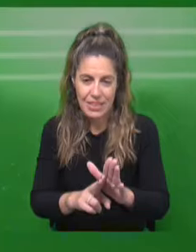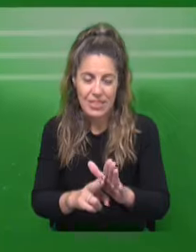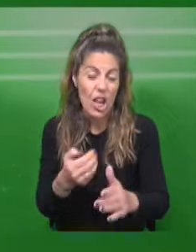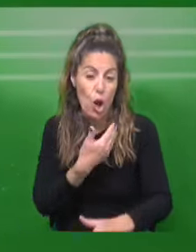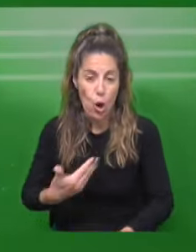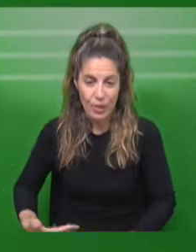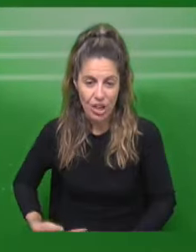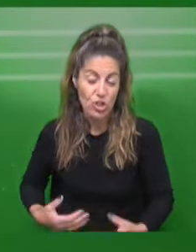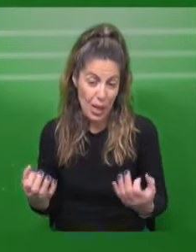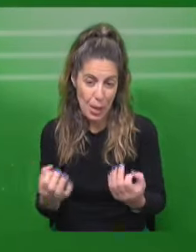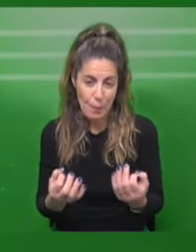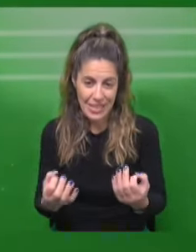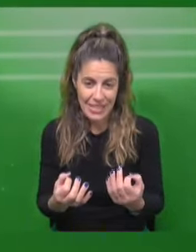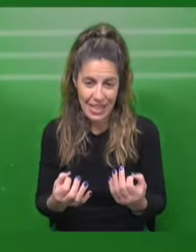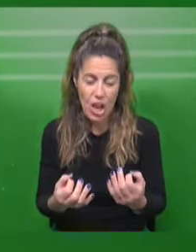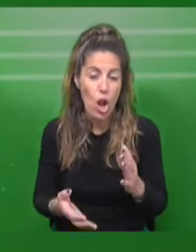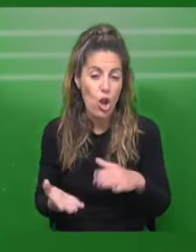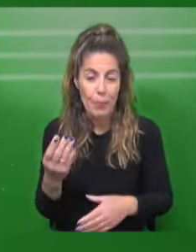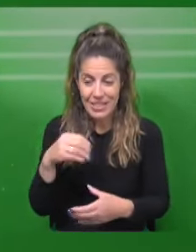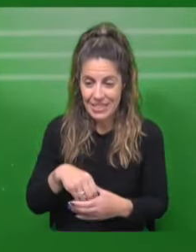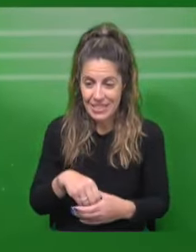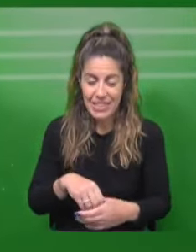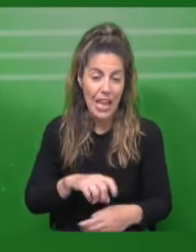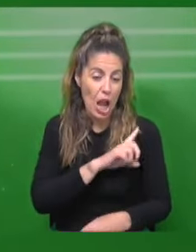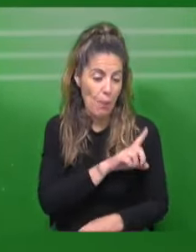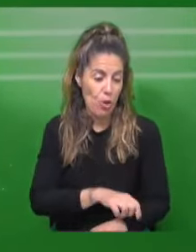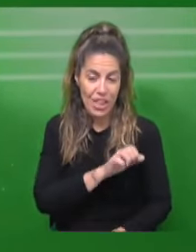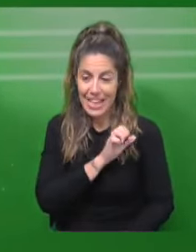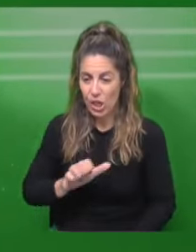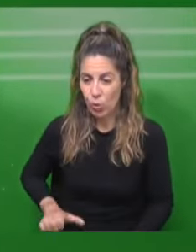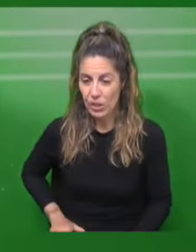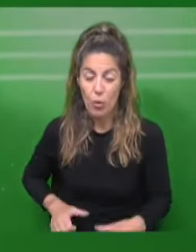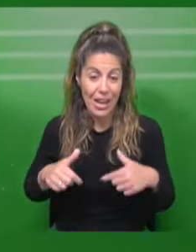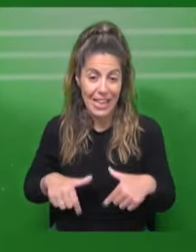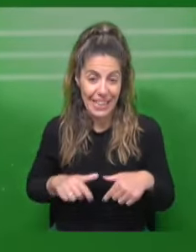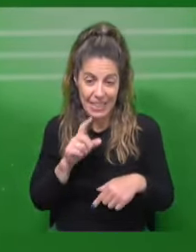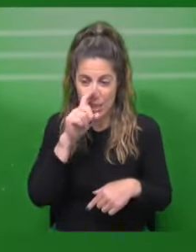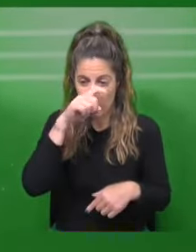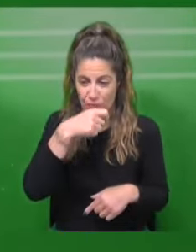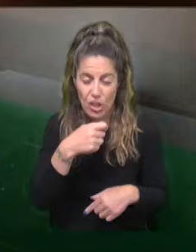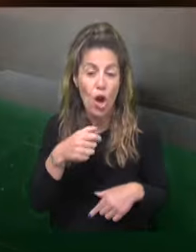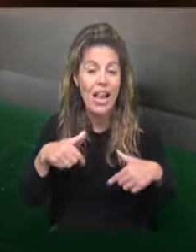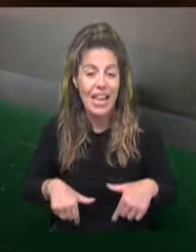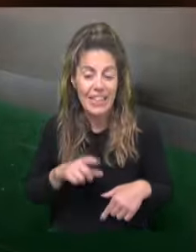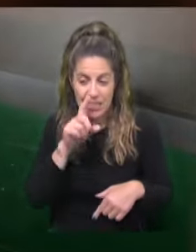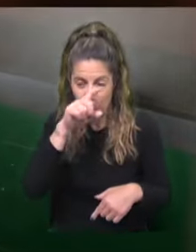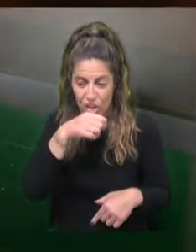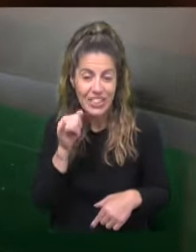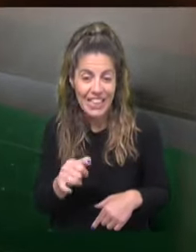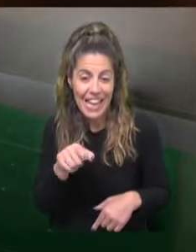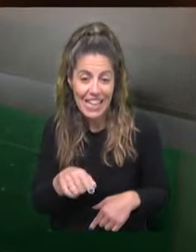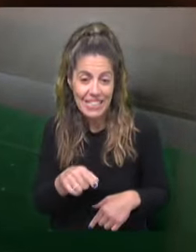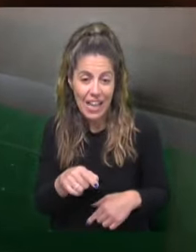gobiernos en particular este los que más inciden en el poder ejecutivo este y la intendencia de Montevideo la intendencia de Montevideo tenía esas